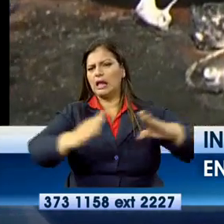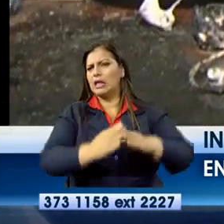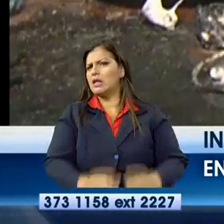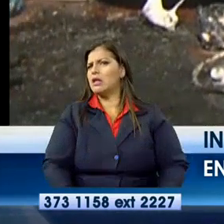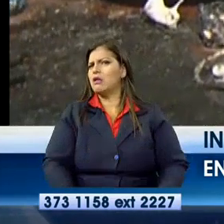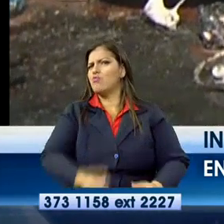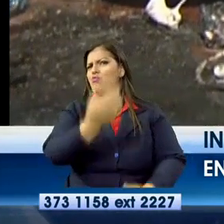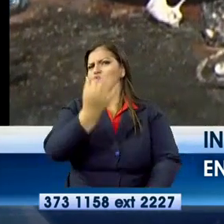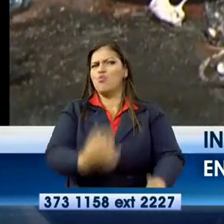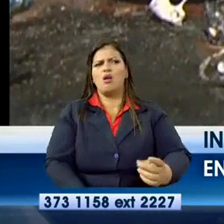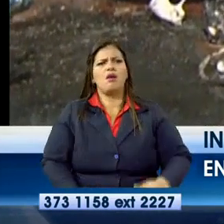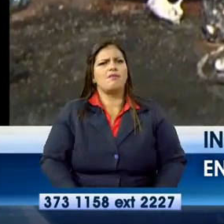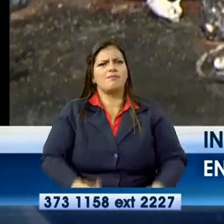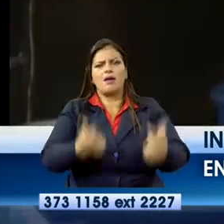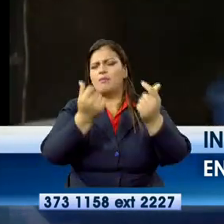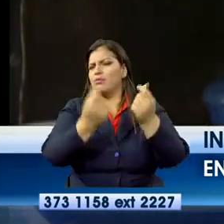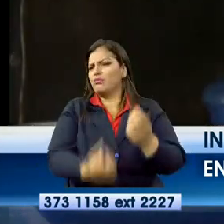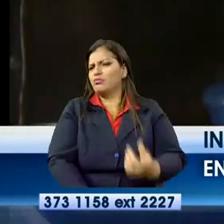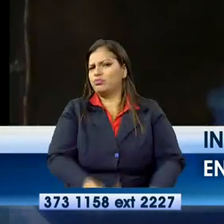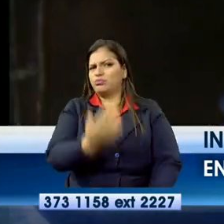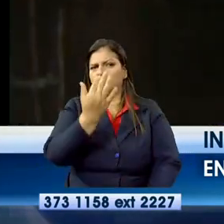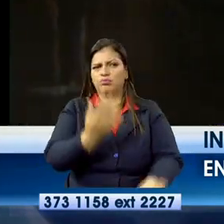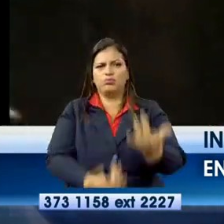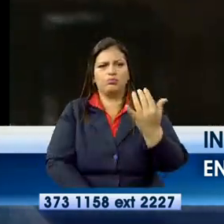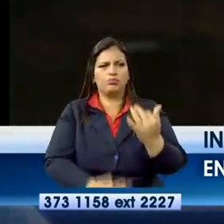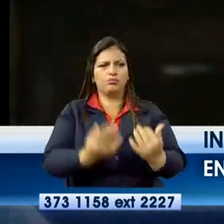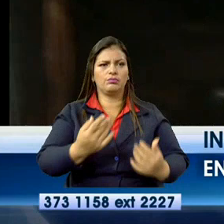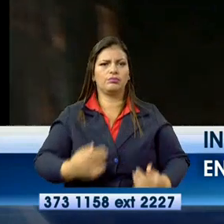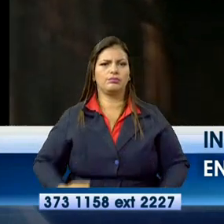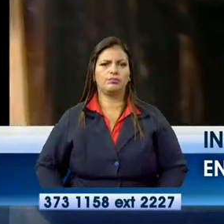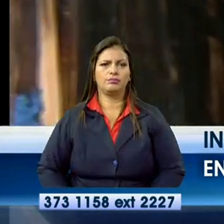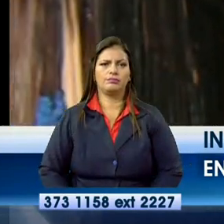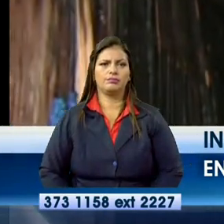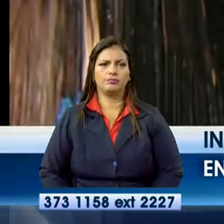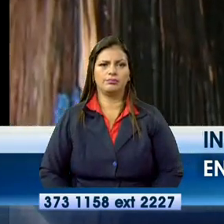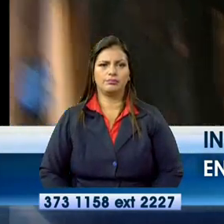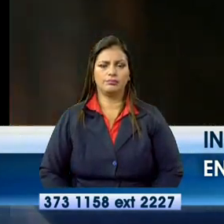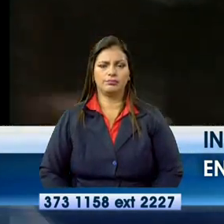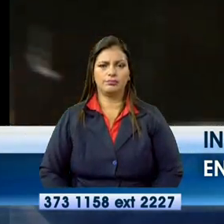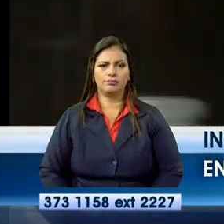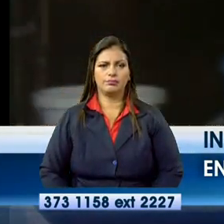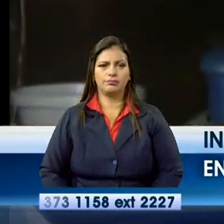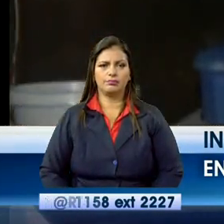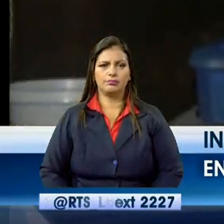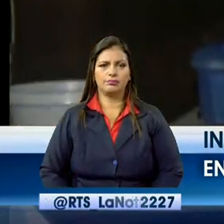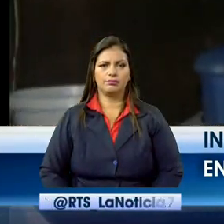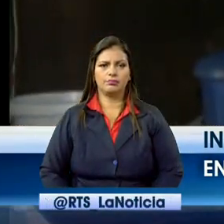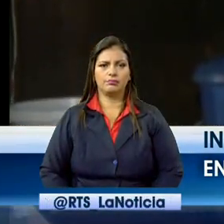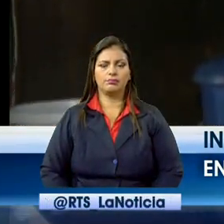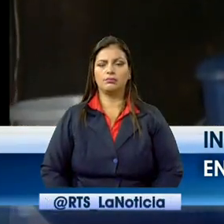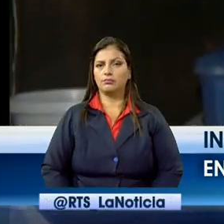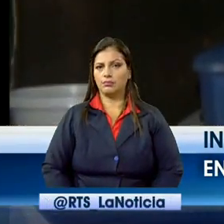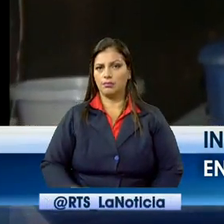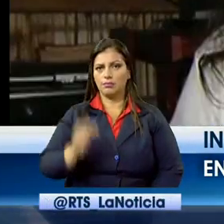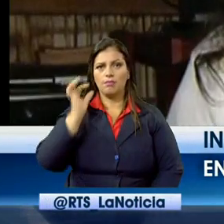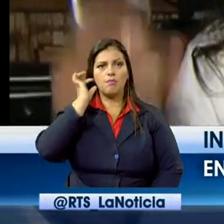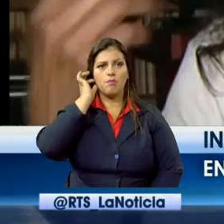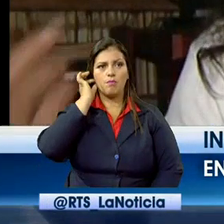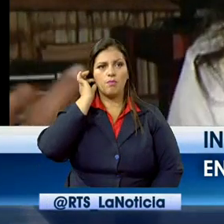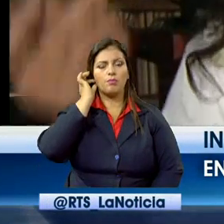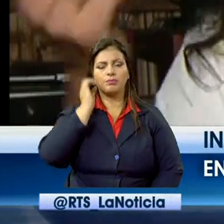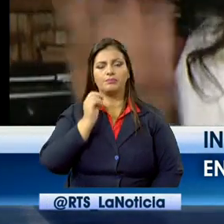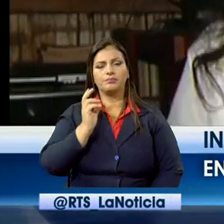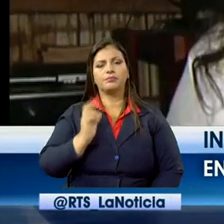aparecieron y no perdonaron. Su paso dejó huellas en el sitio. Ya, pues cuando yo siquiera yo no iba, pero ni llegando a la puerta de mi casa, cuando